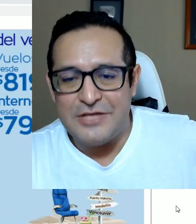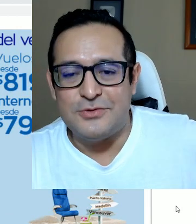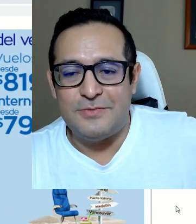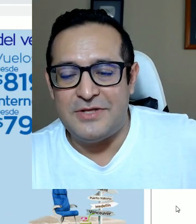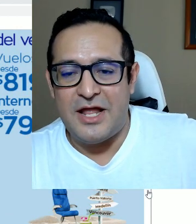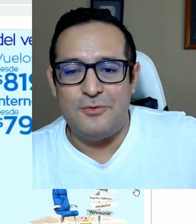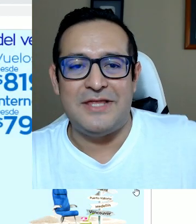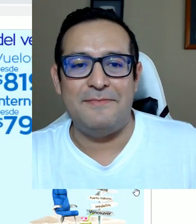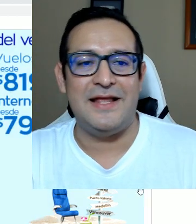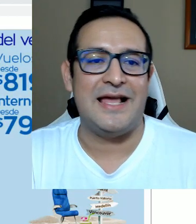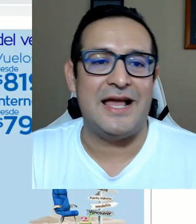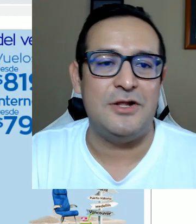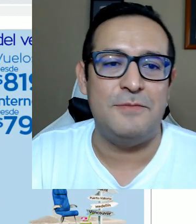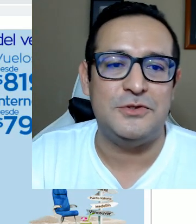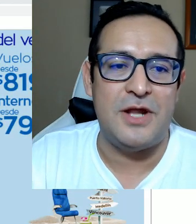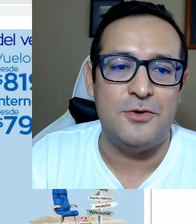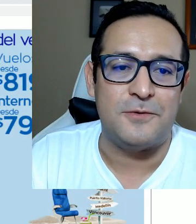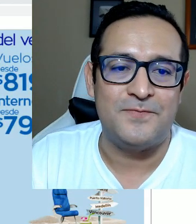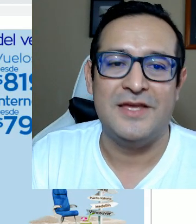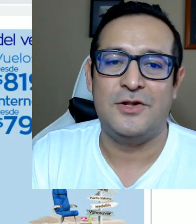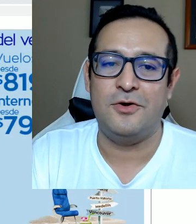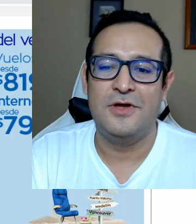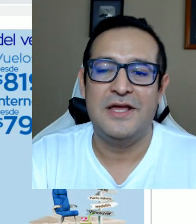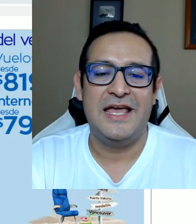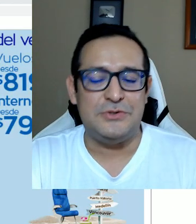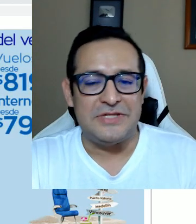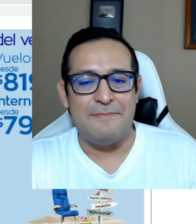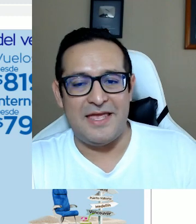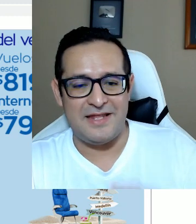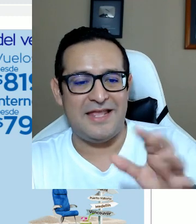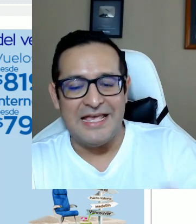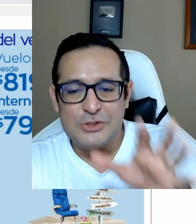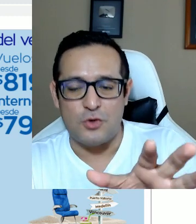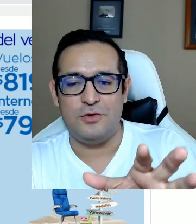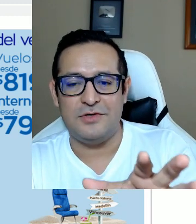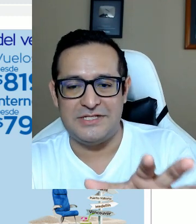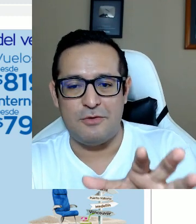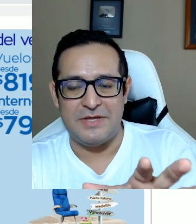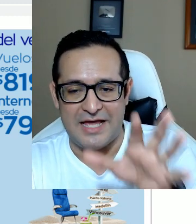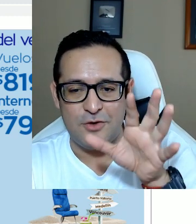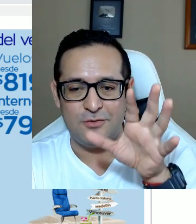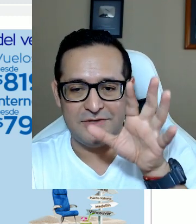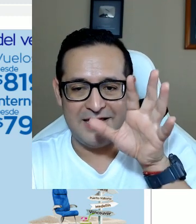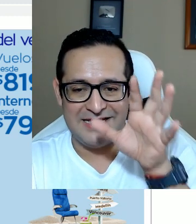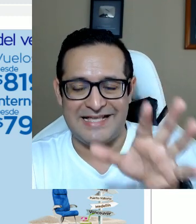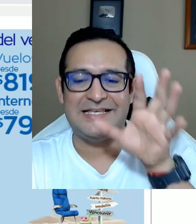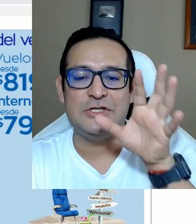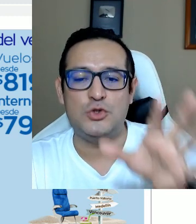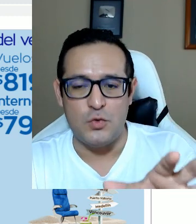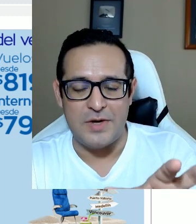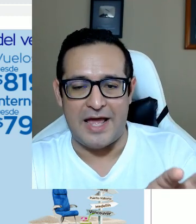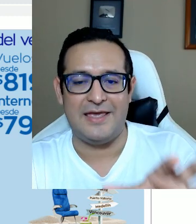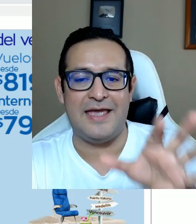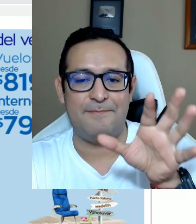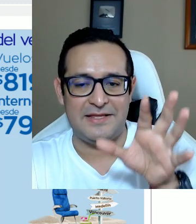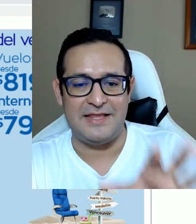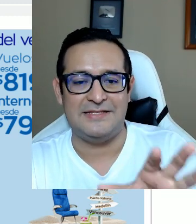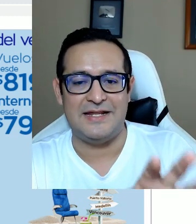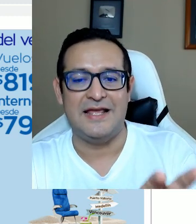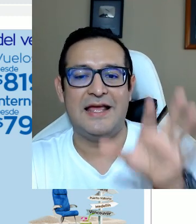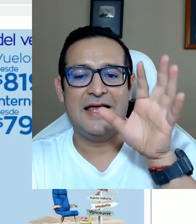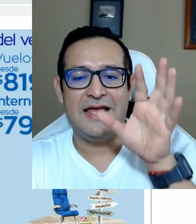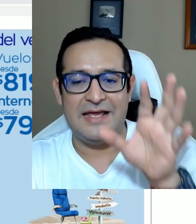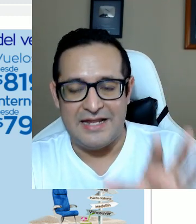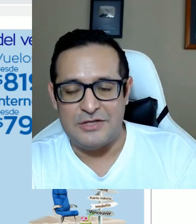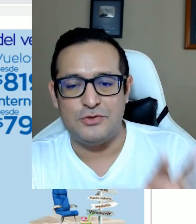los derechos humanos de la onu también atacando a lópez obrador no eso también esto este comentario esta censura que pretende